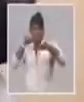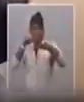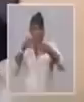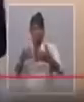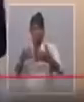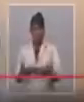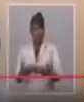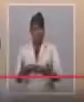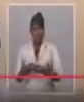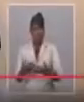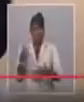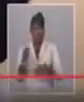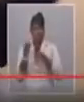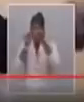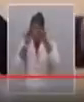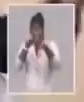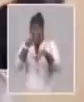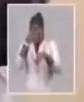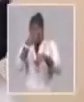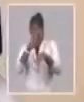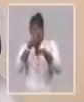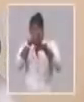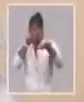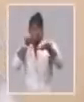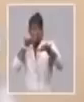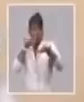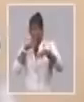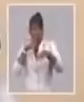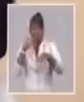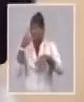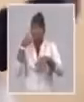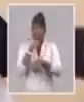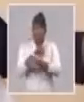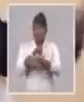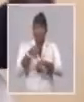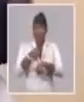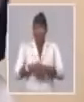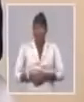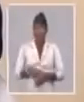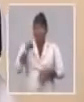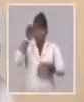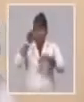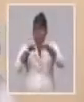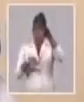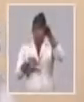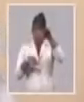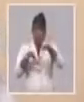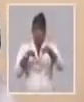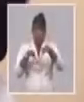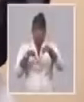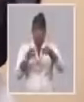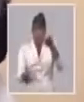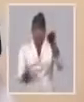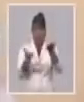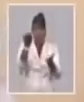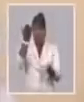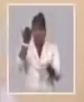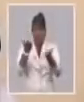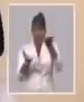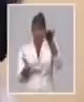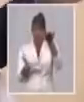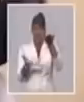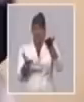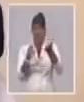racismo, los blancos y los negros, los heterosexuales y los homosexuales, los citadinos y los campesinos, se